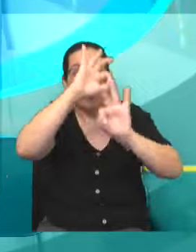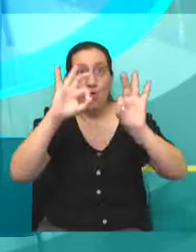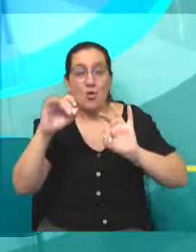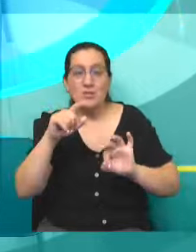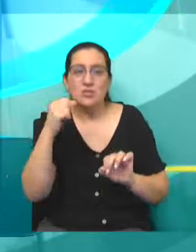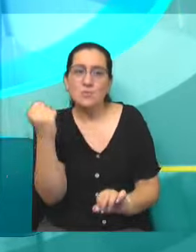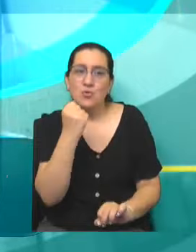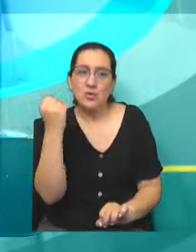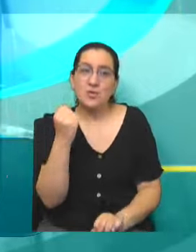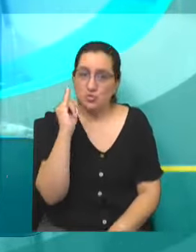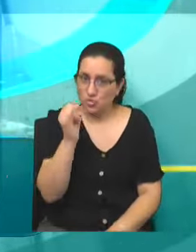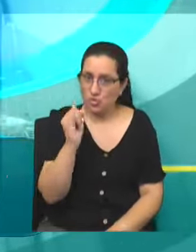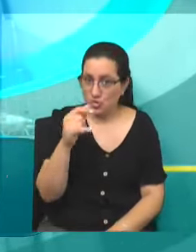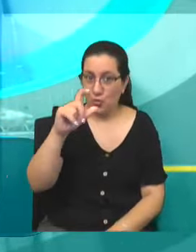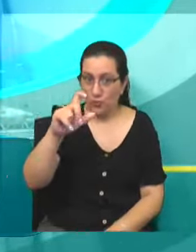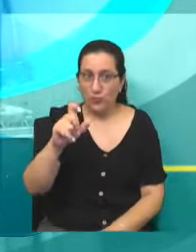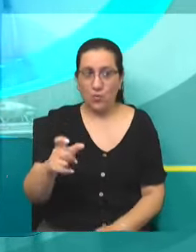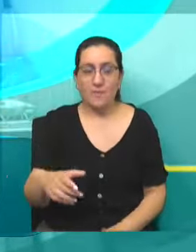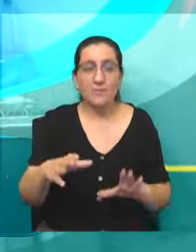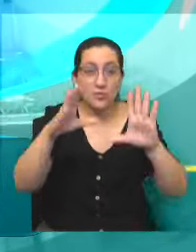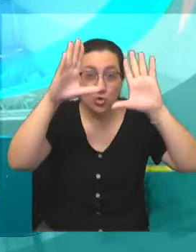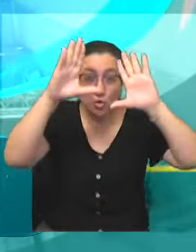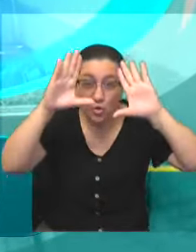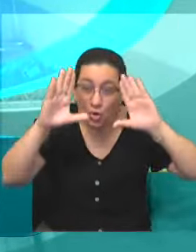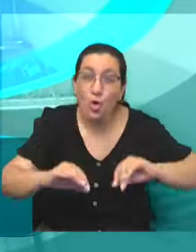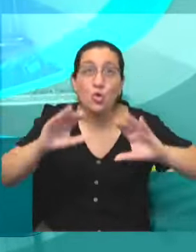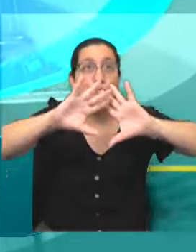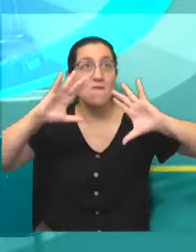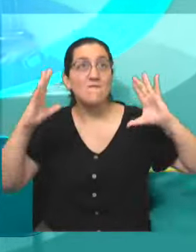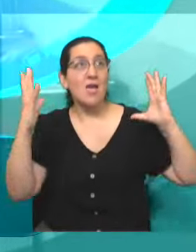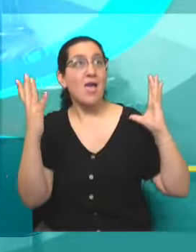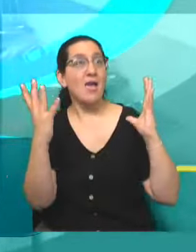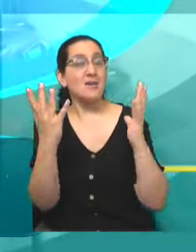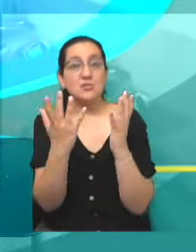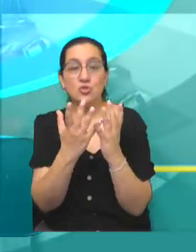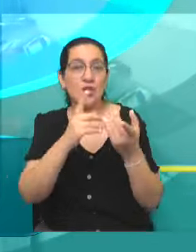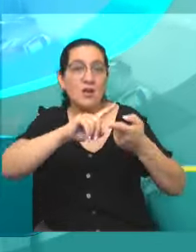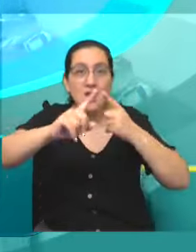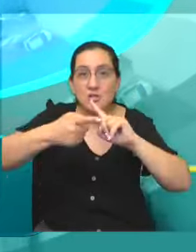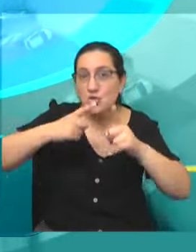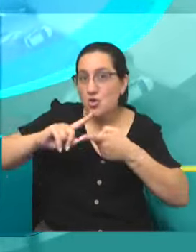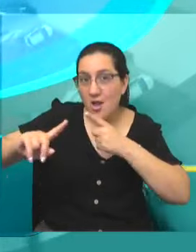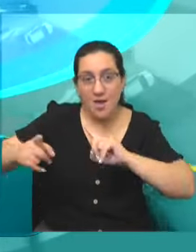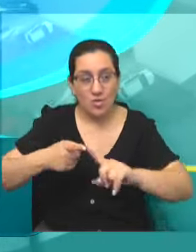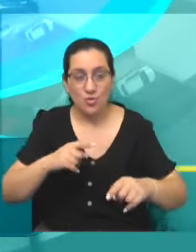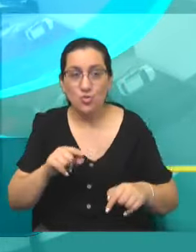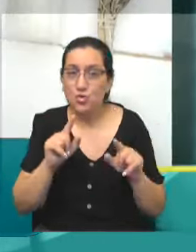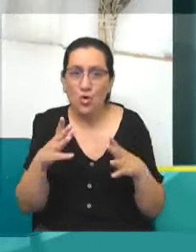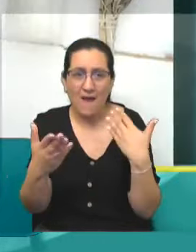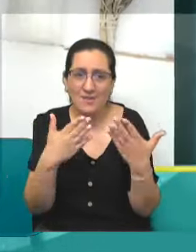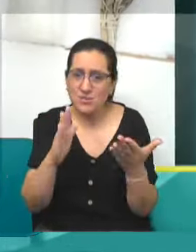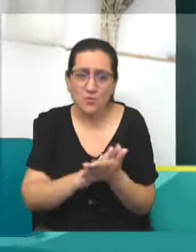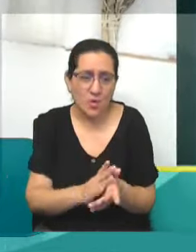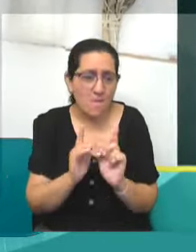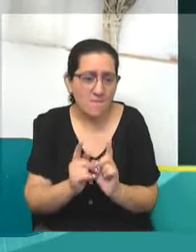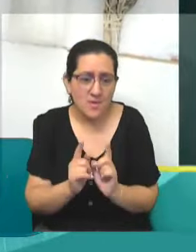el tema? Claro que juega. Todo el universo habla de lo mismo. Eso tenemos que tenerlos claros. Ayer